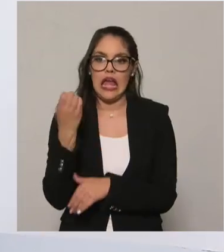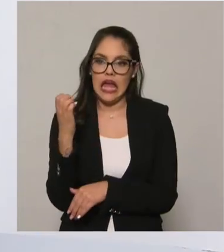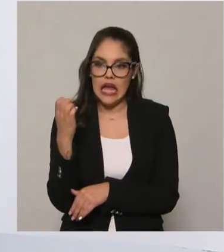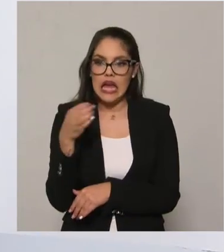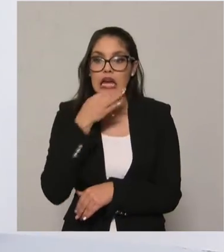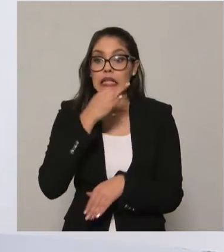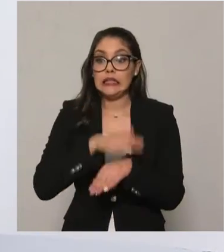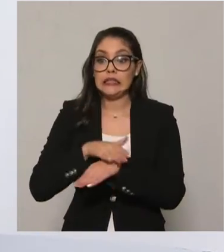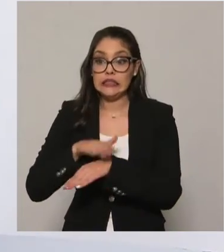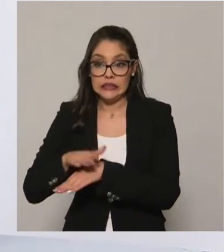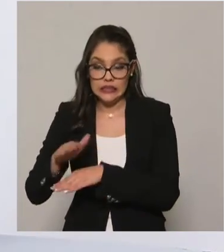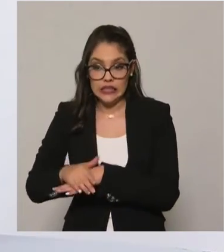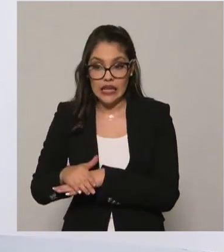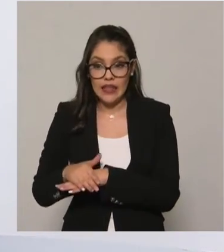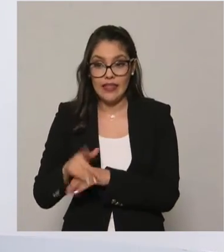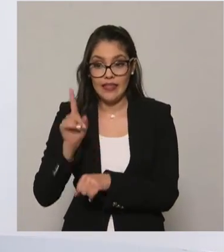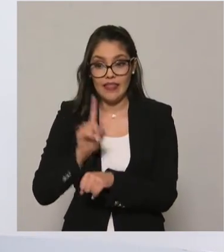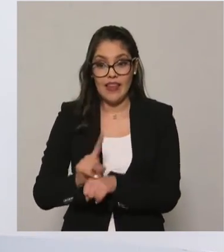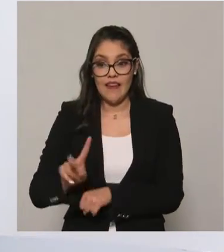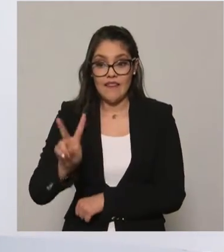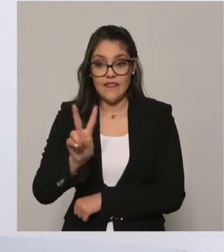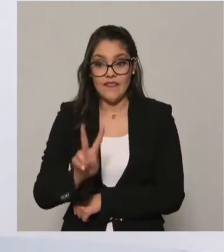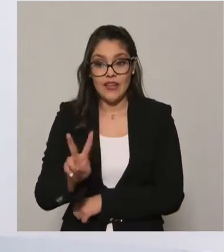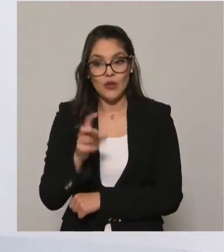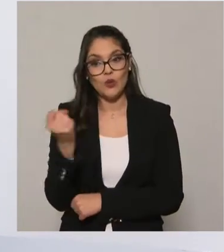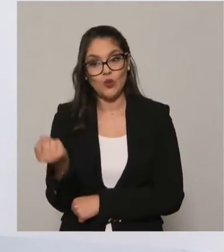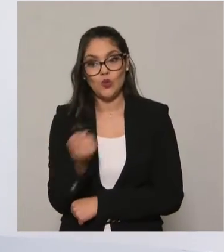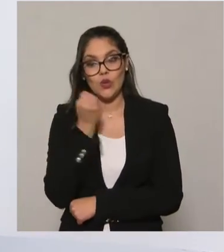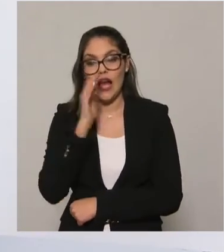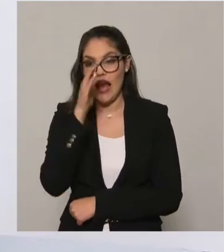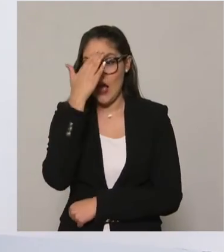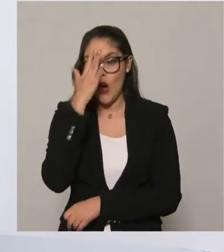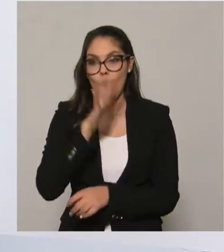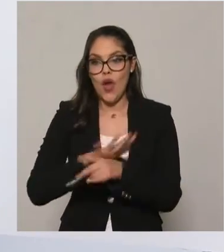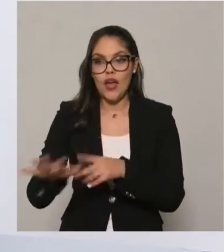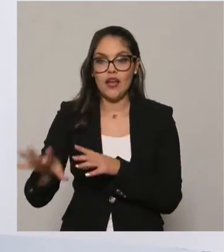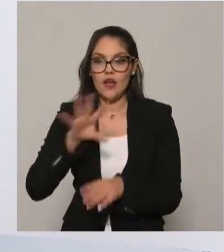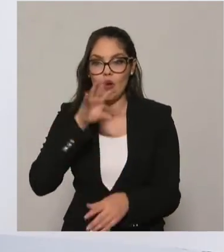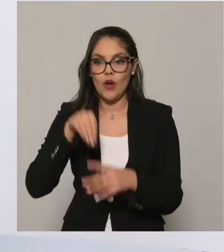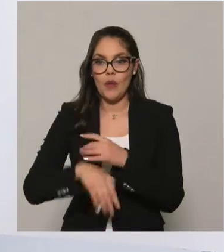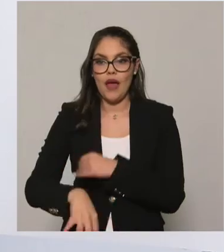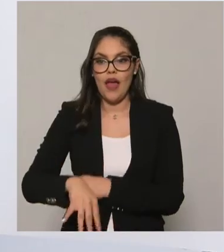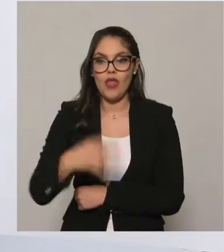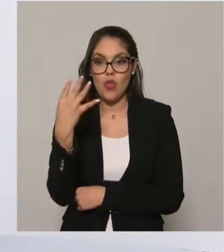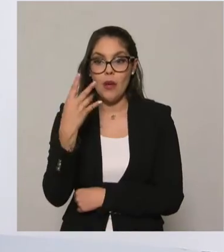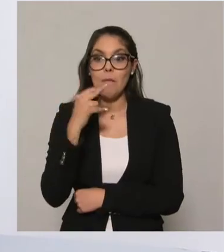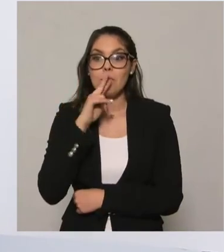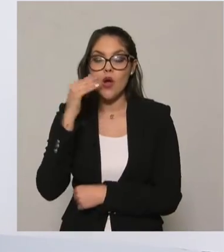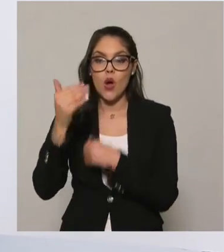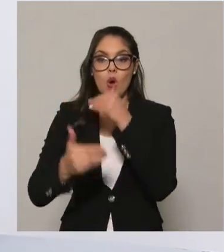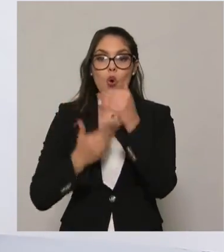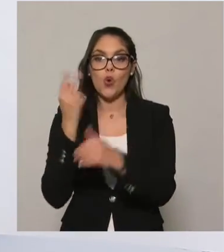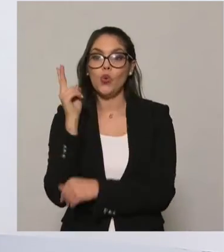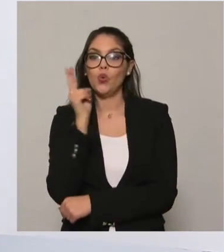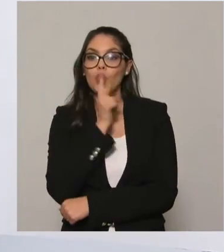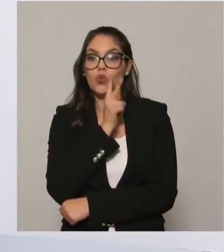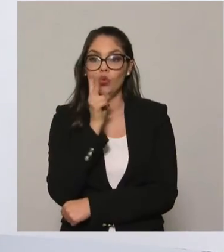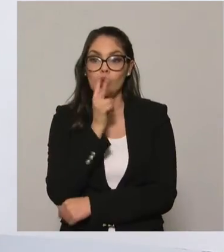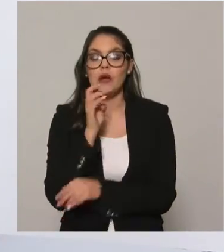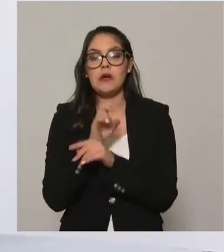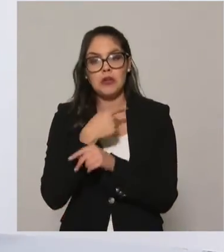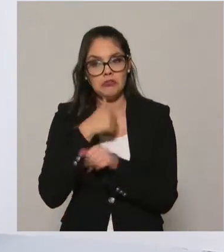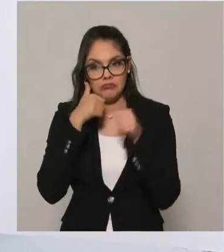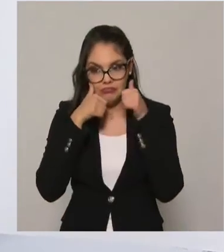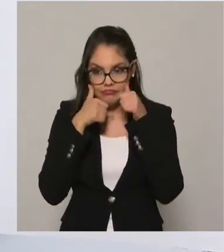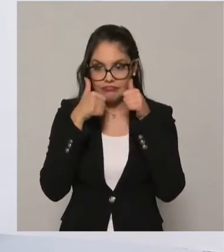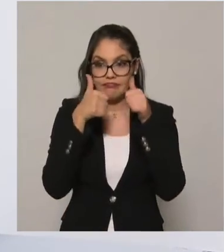medidas anunciadas. El viernes, por fortuna, ya conocimos las 14 medidas para mejorar la calidad del aire, así que vamos a estar al pendiente de